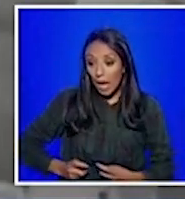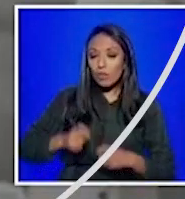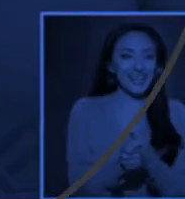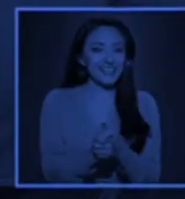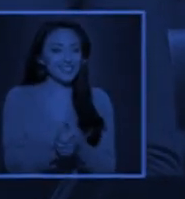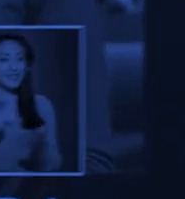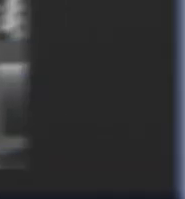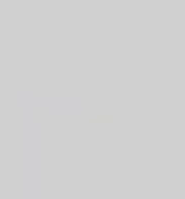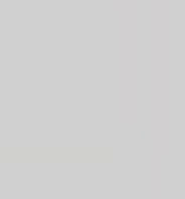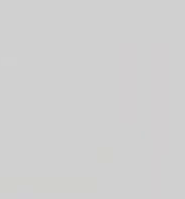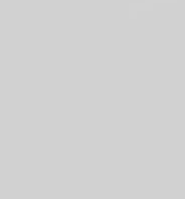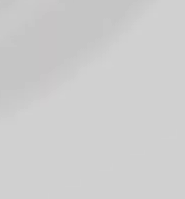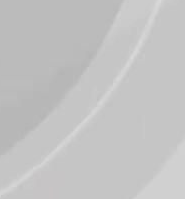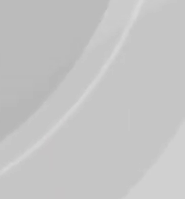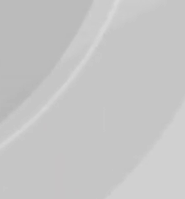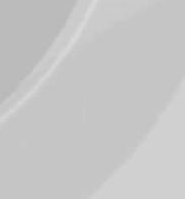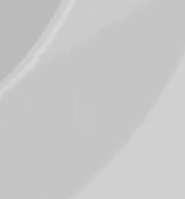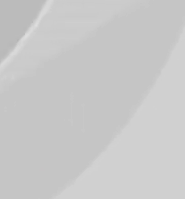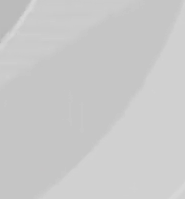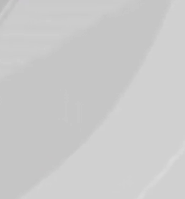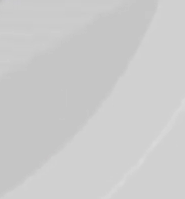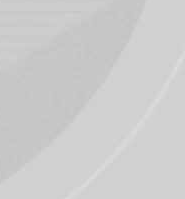dios ah